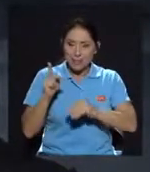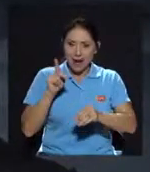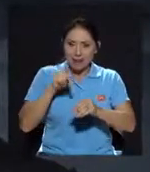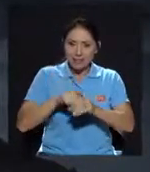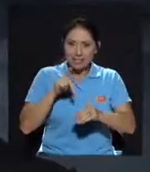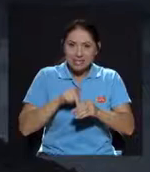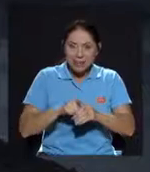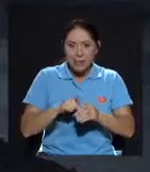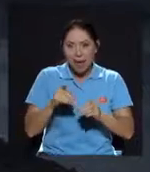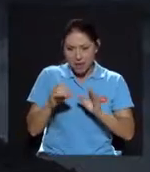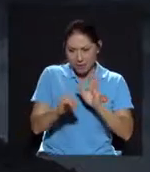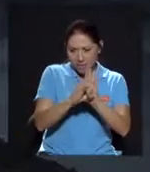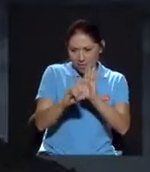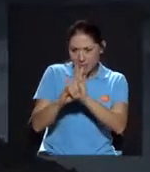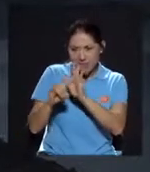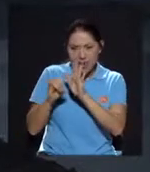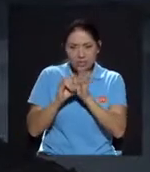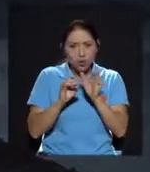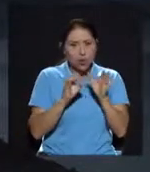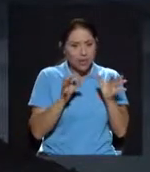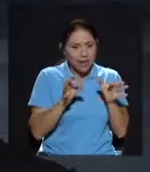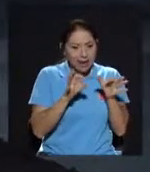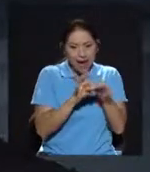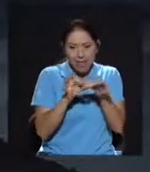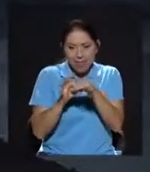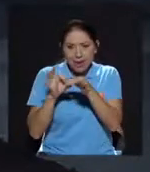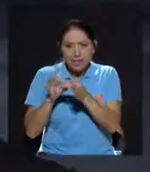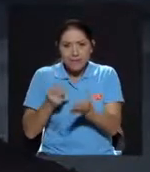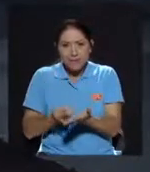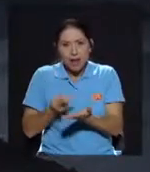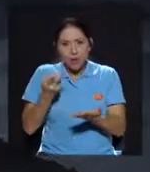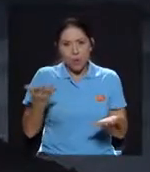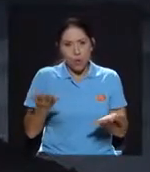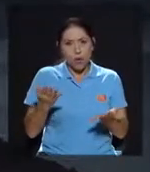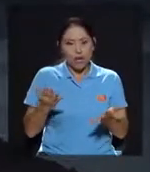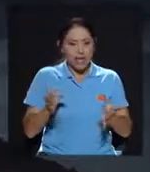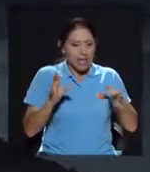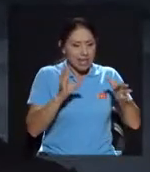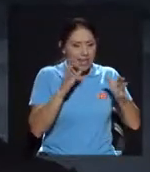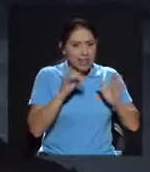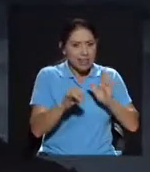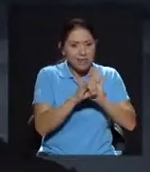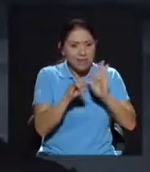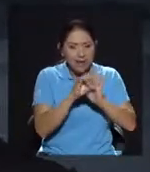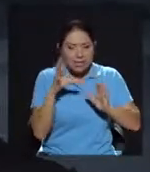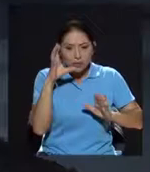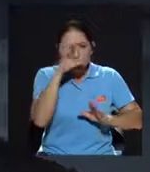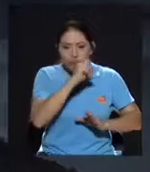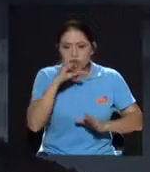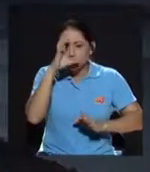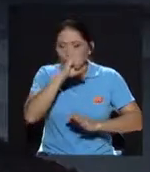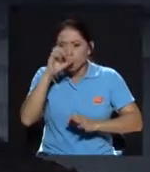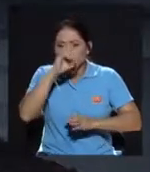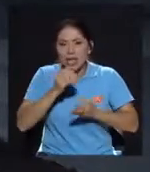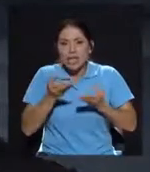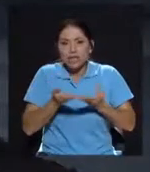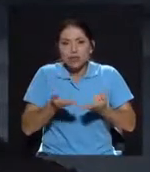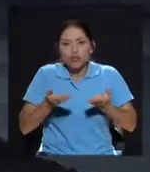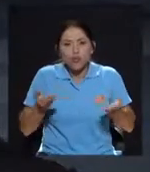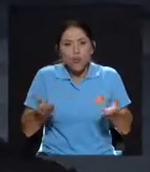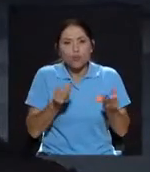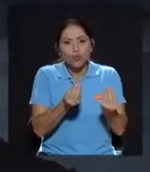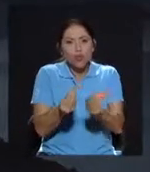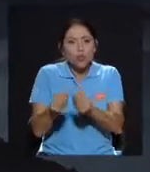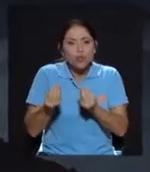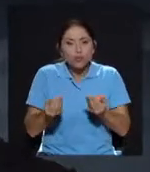cadenas la identificación de insumos de productos la preparación del